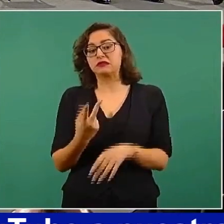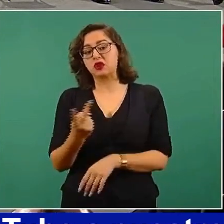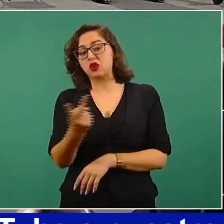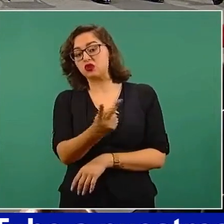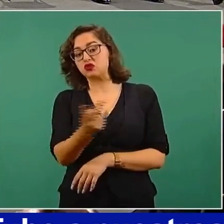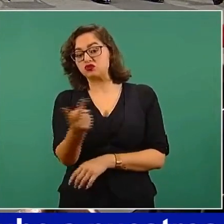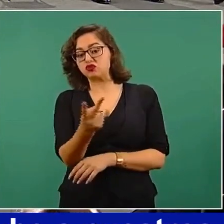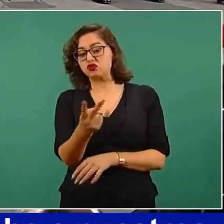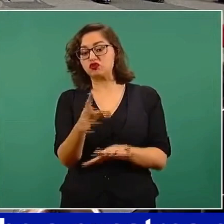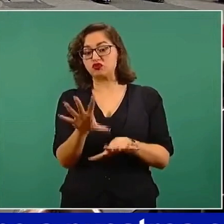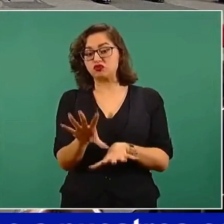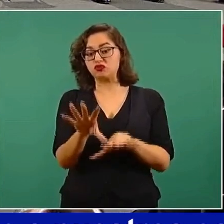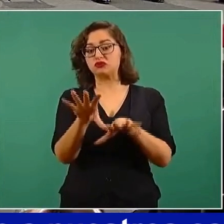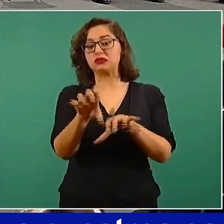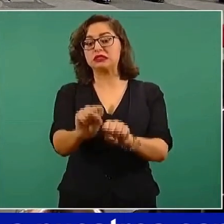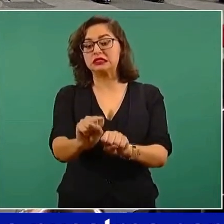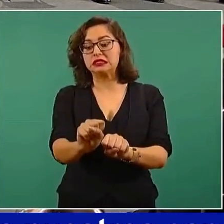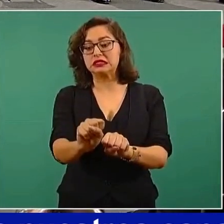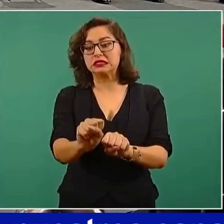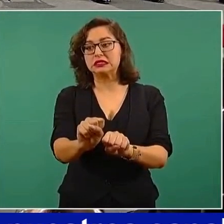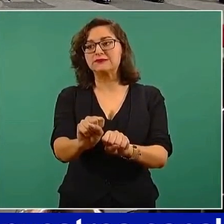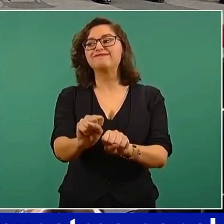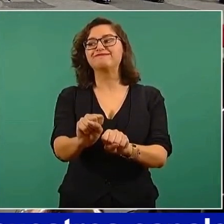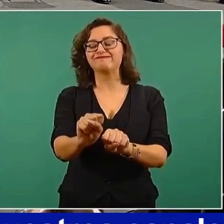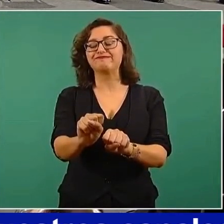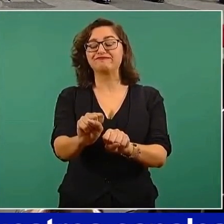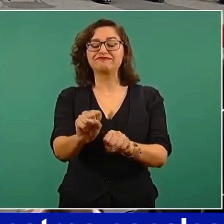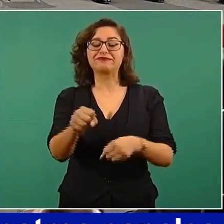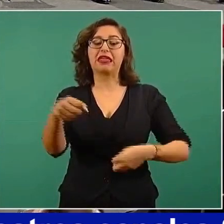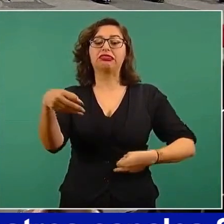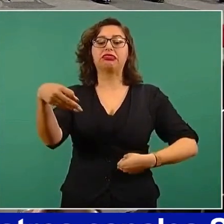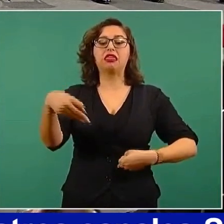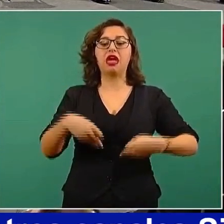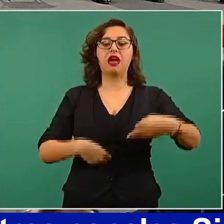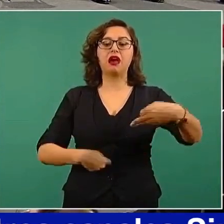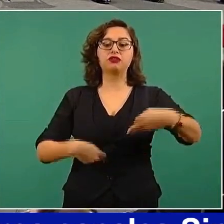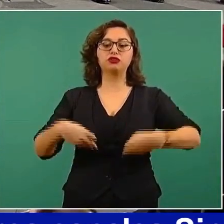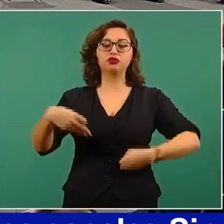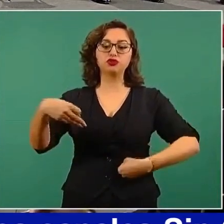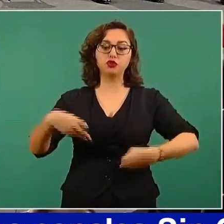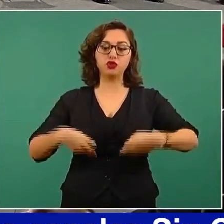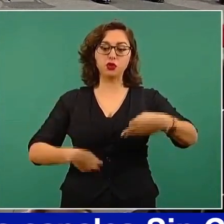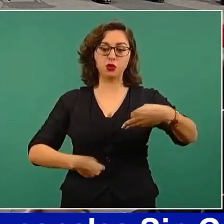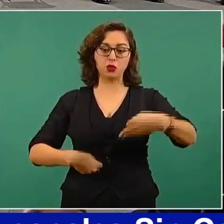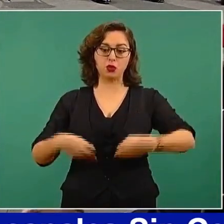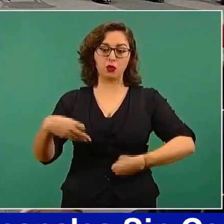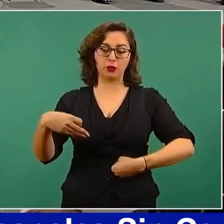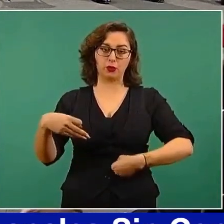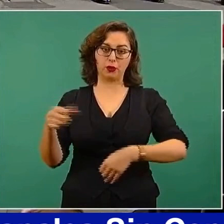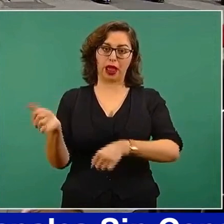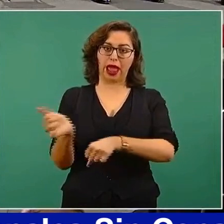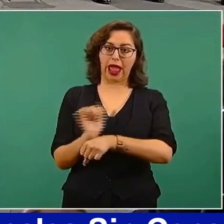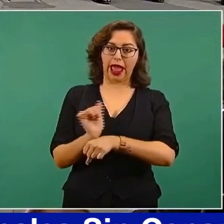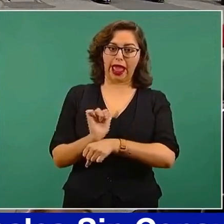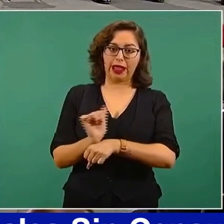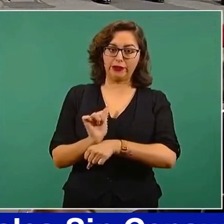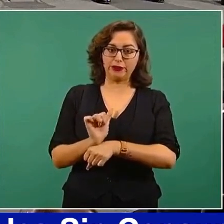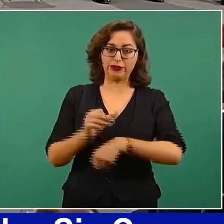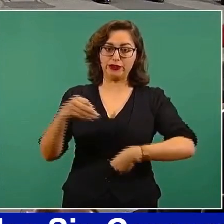presuntos plagiarios fue una escenificación, lo reconoce,